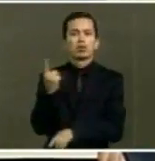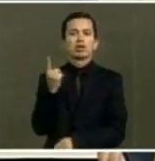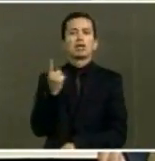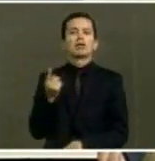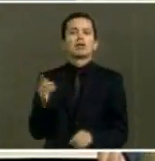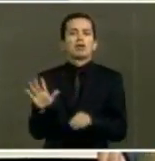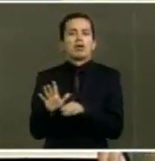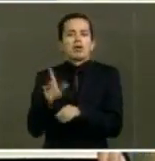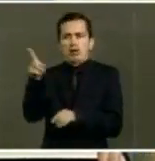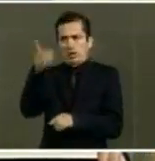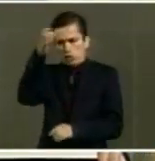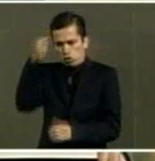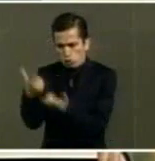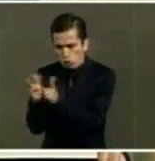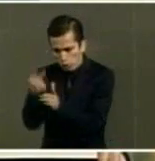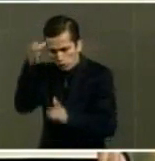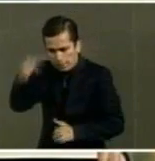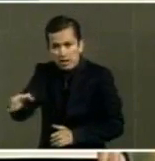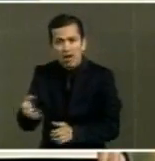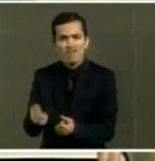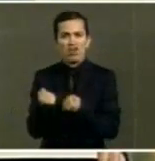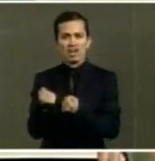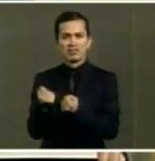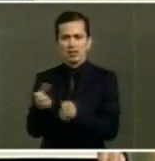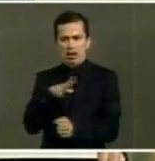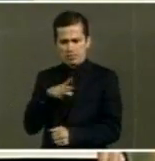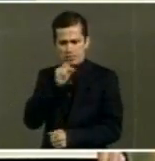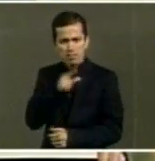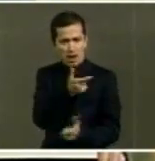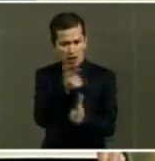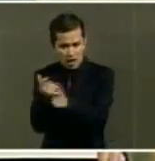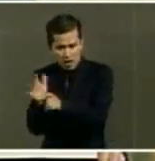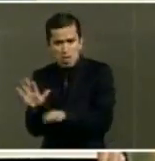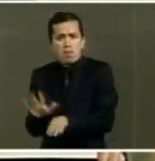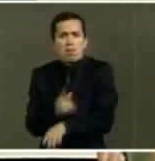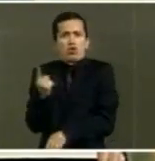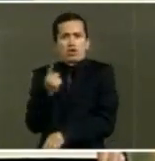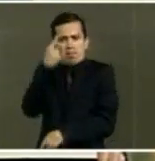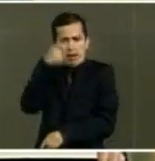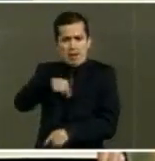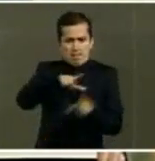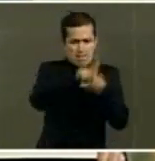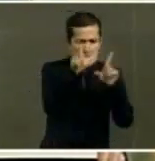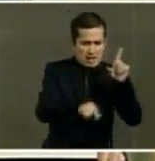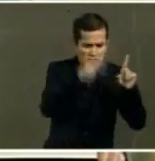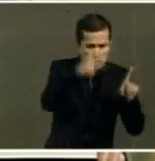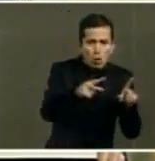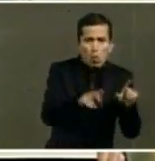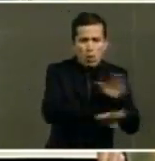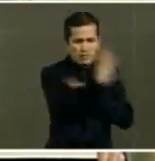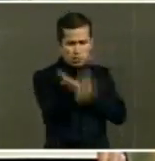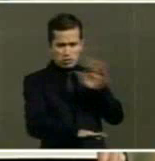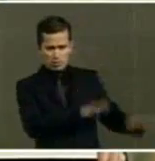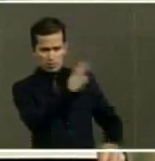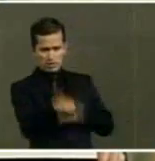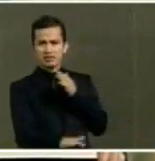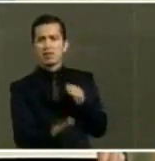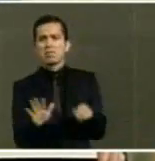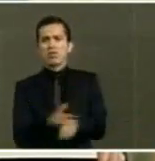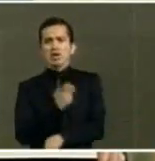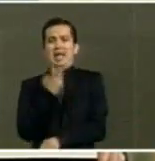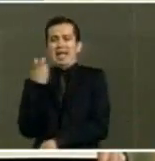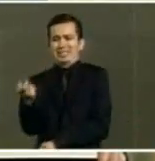les da el poder de corrupción y las armas con las que siembran de muerte al país es precisamente ese